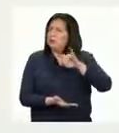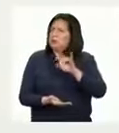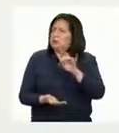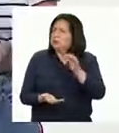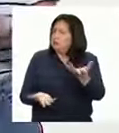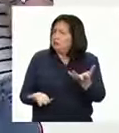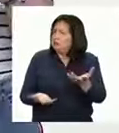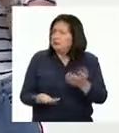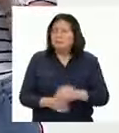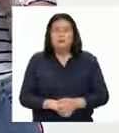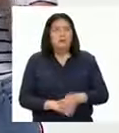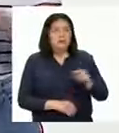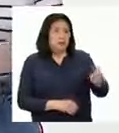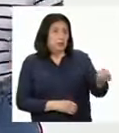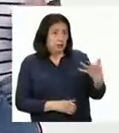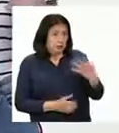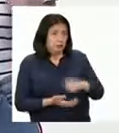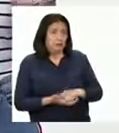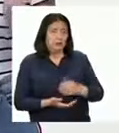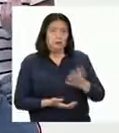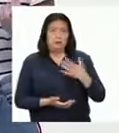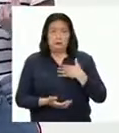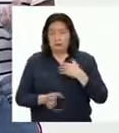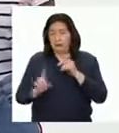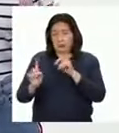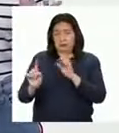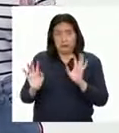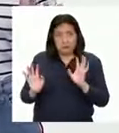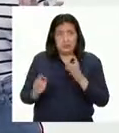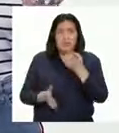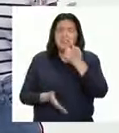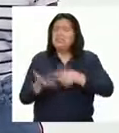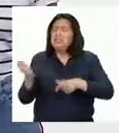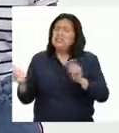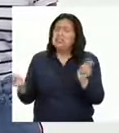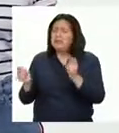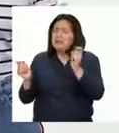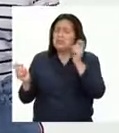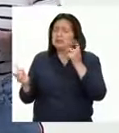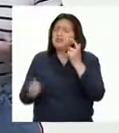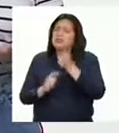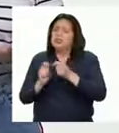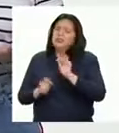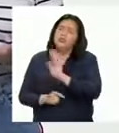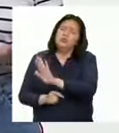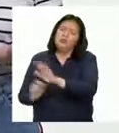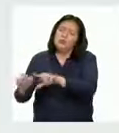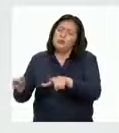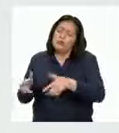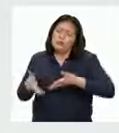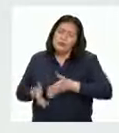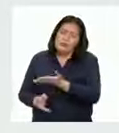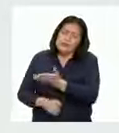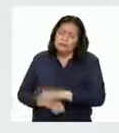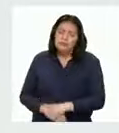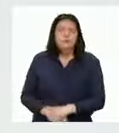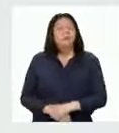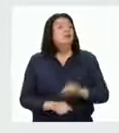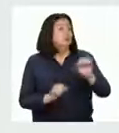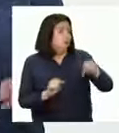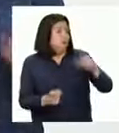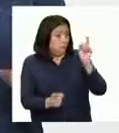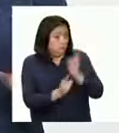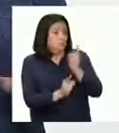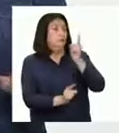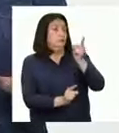Patti? Ella dijo, mi pregunta sería, ¿qué fiesta tradicional se celebra en ese lugar? Correcto,